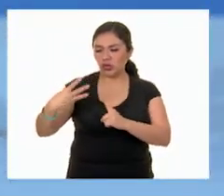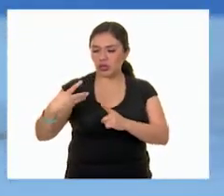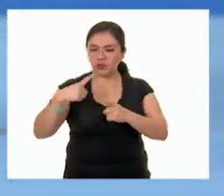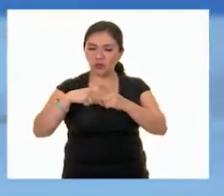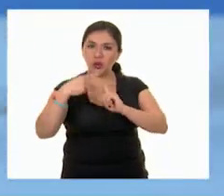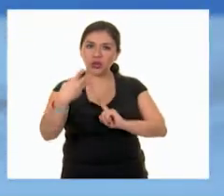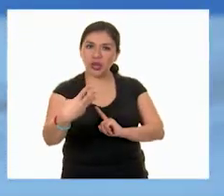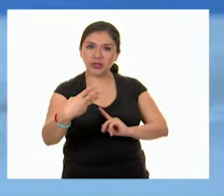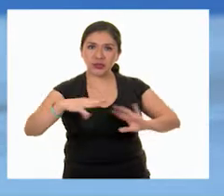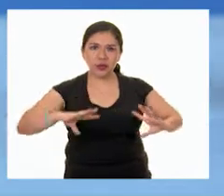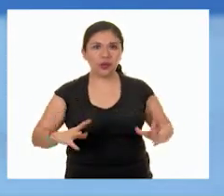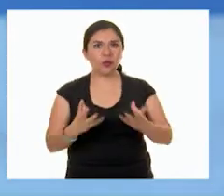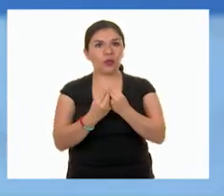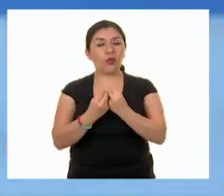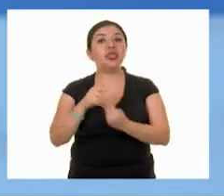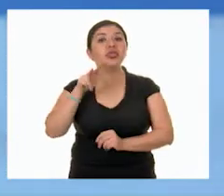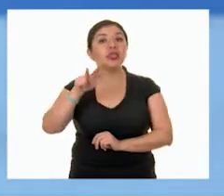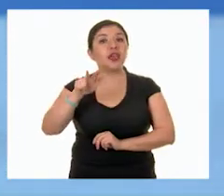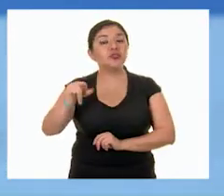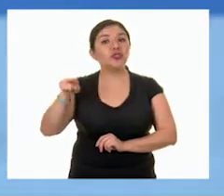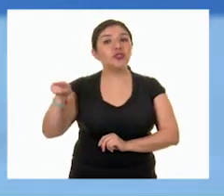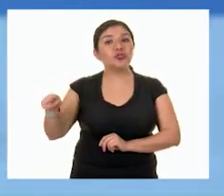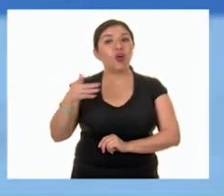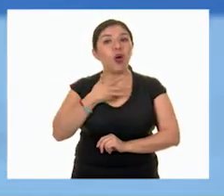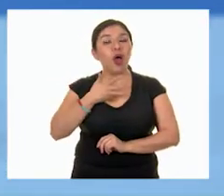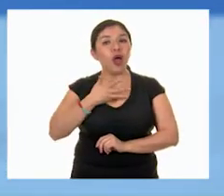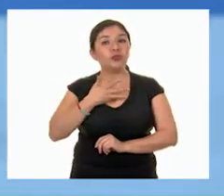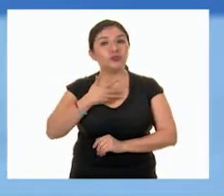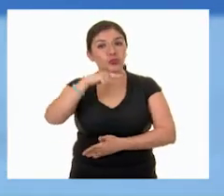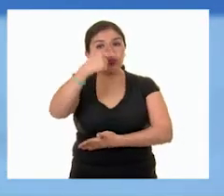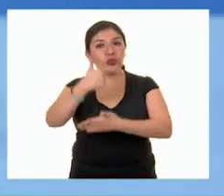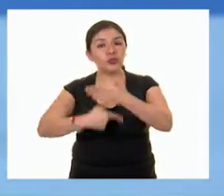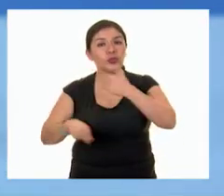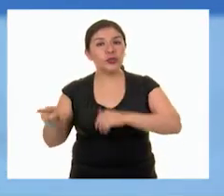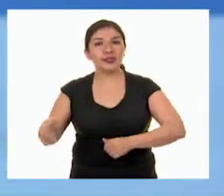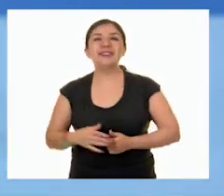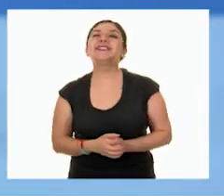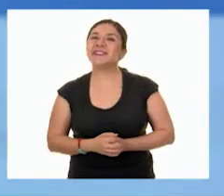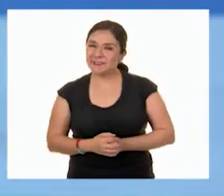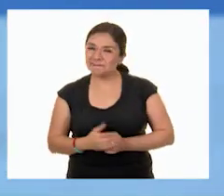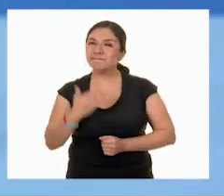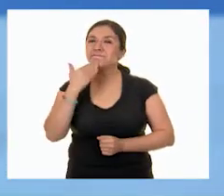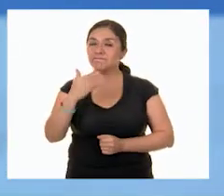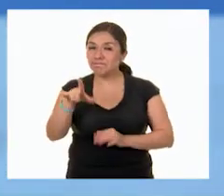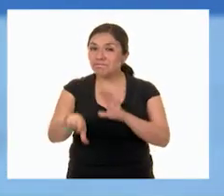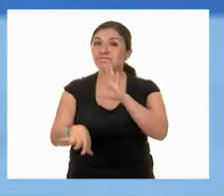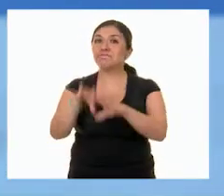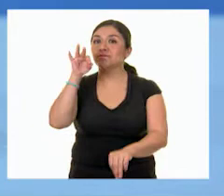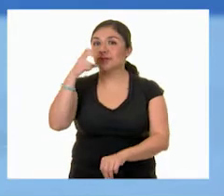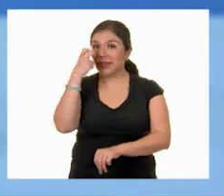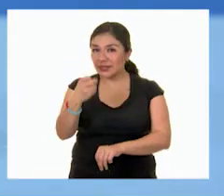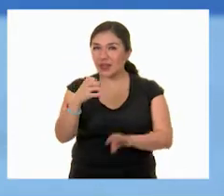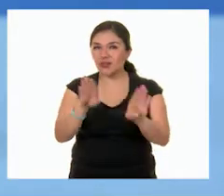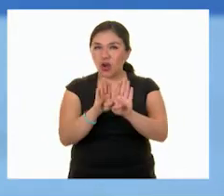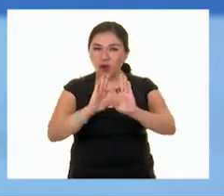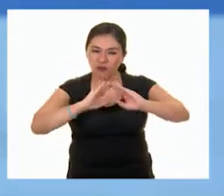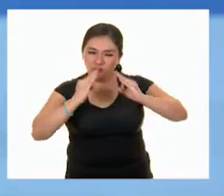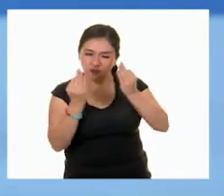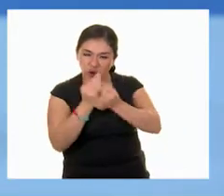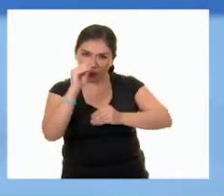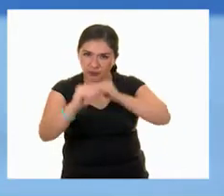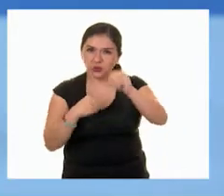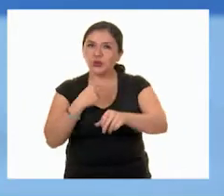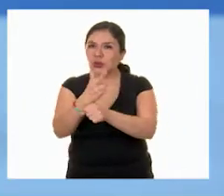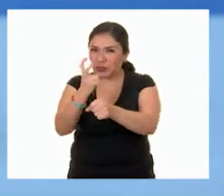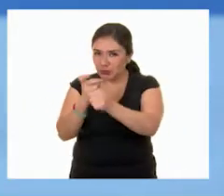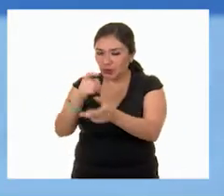por 3, aquí ya vamos a tener 18 cubos en total. Muy bien. Ya encontraste estas nuevas dimensiones. Te invito a que